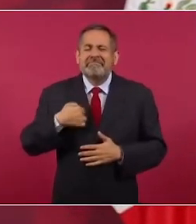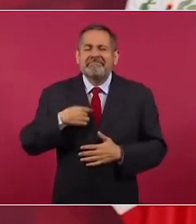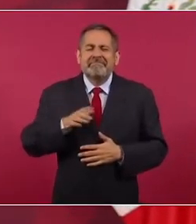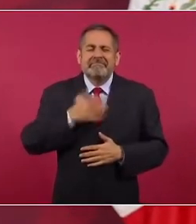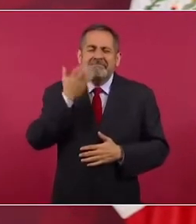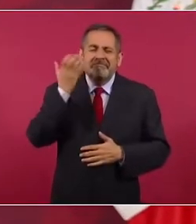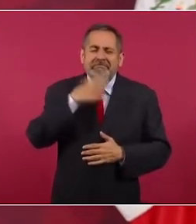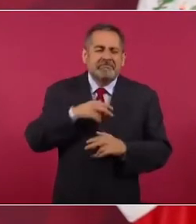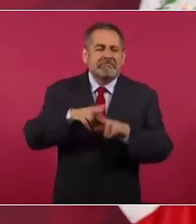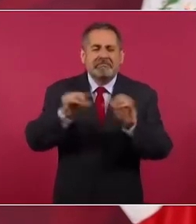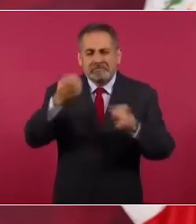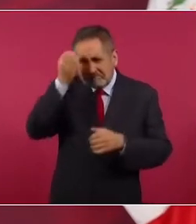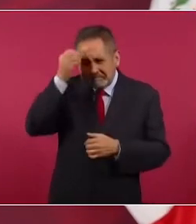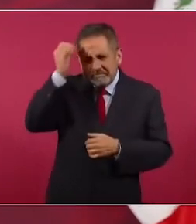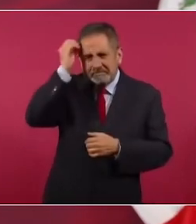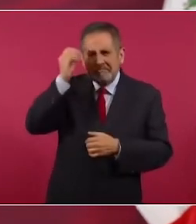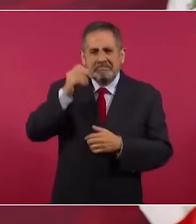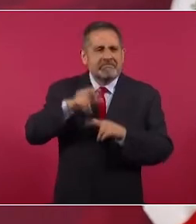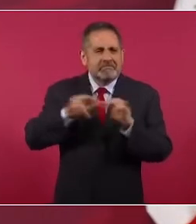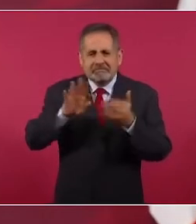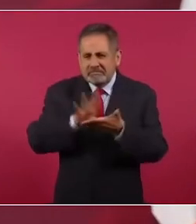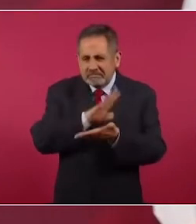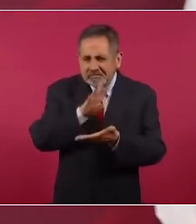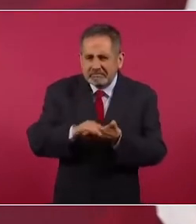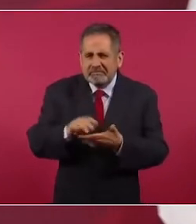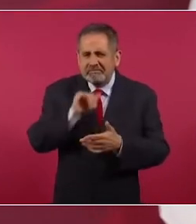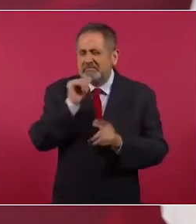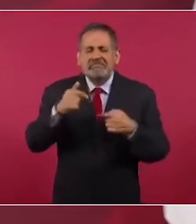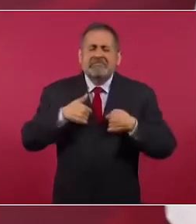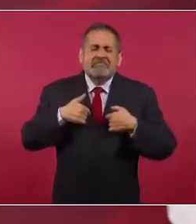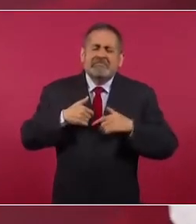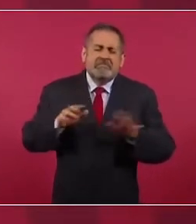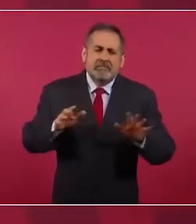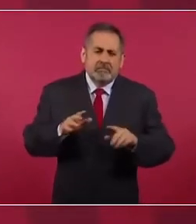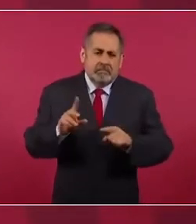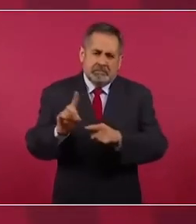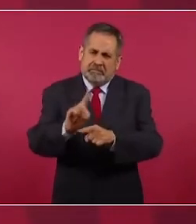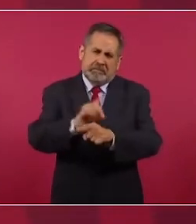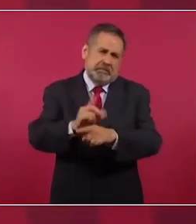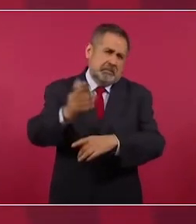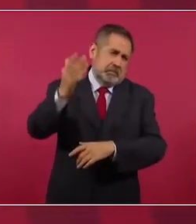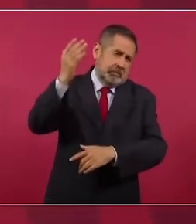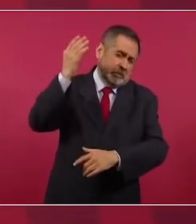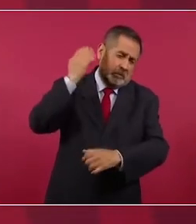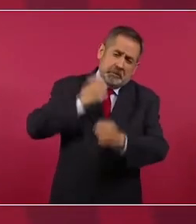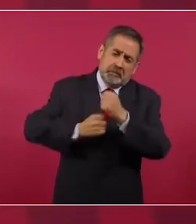ni bautizos, ni bodas, pero desde hace años,